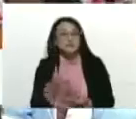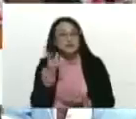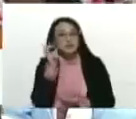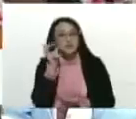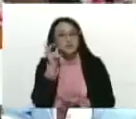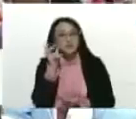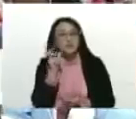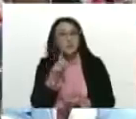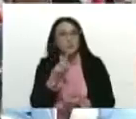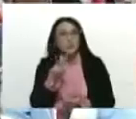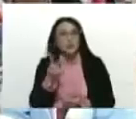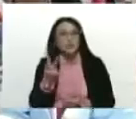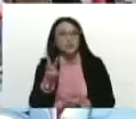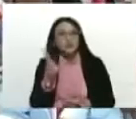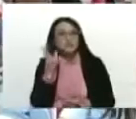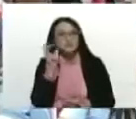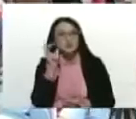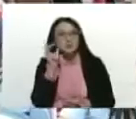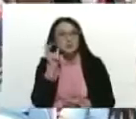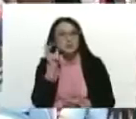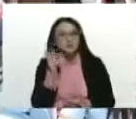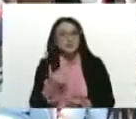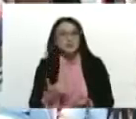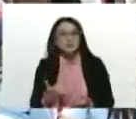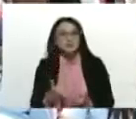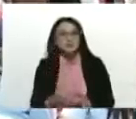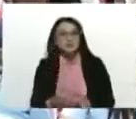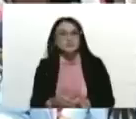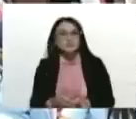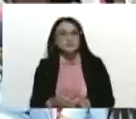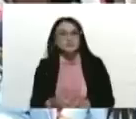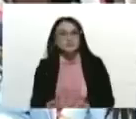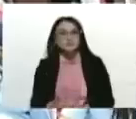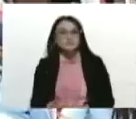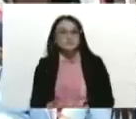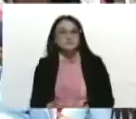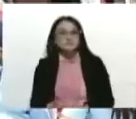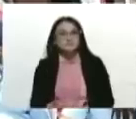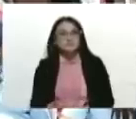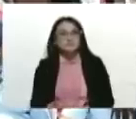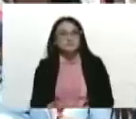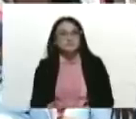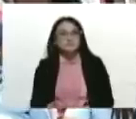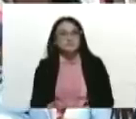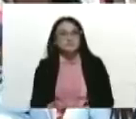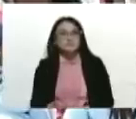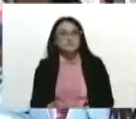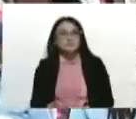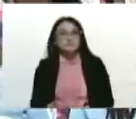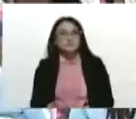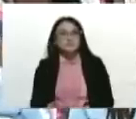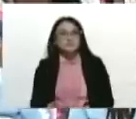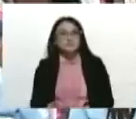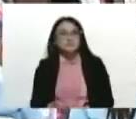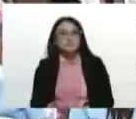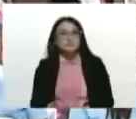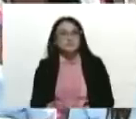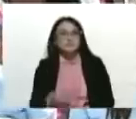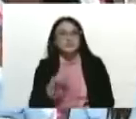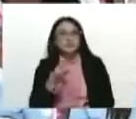oye será este ahora un dos